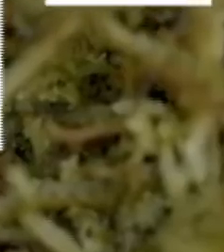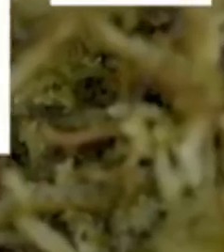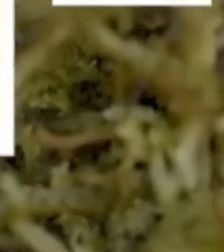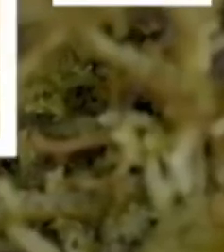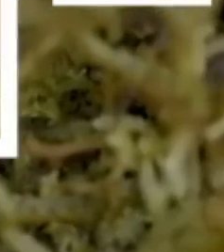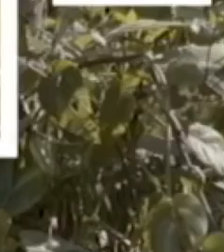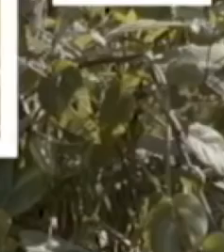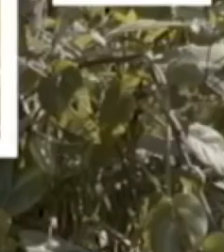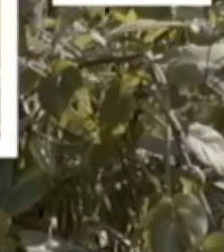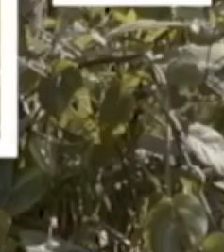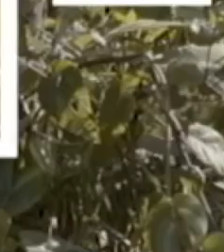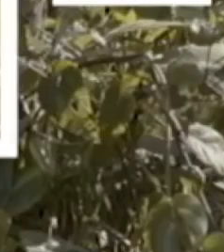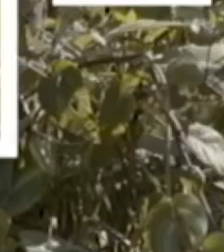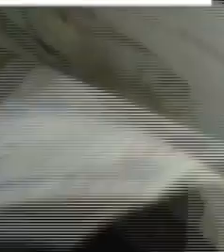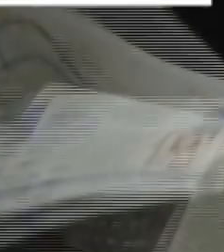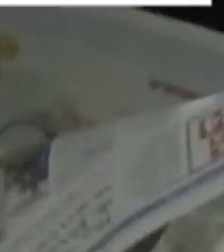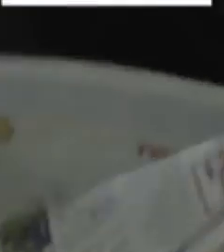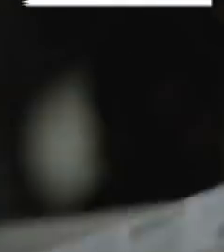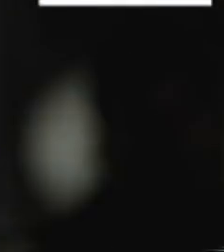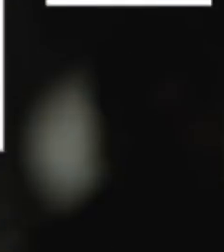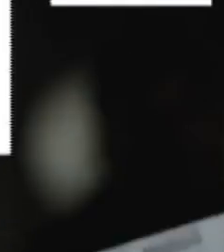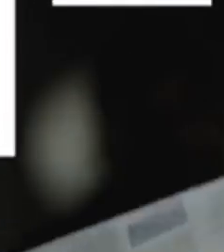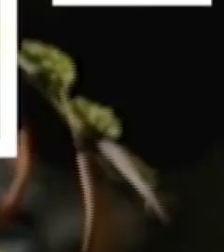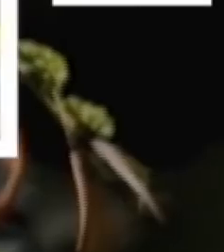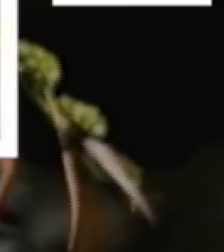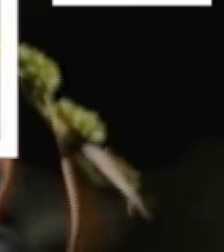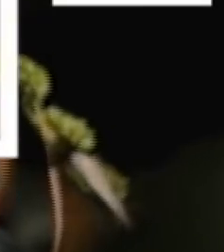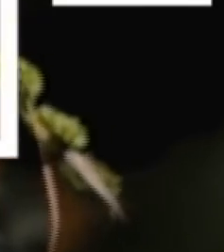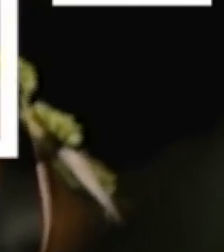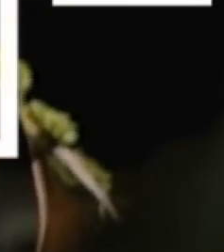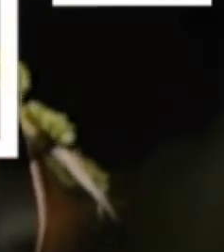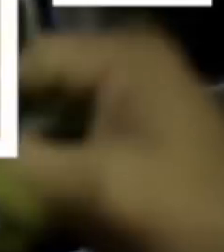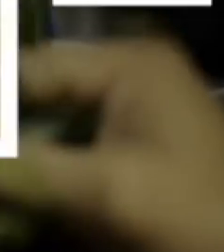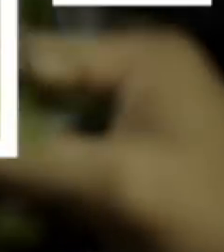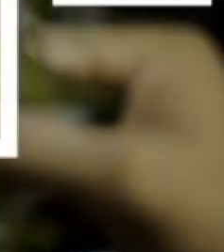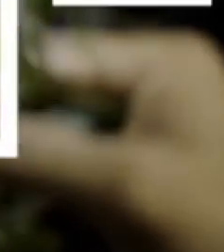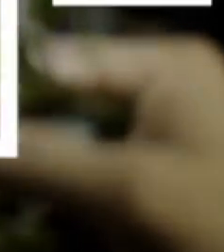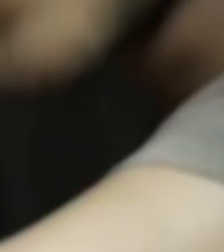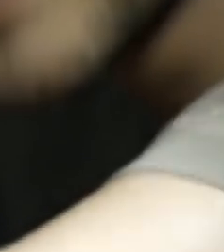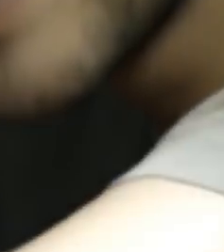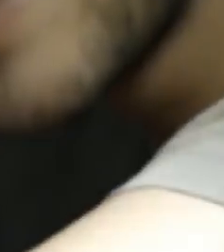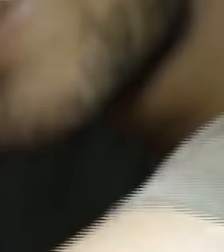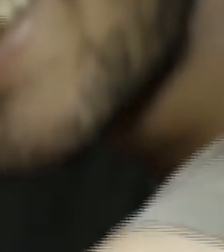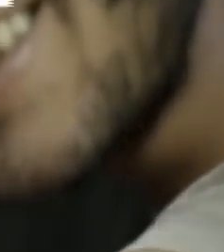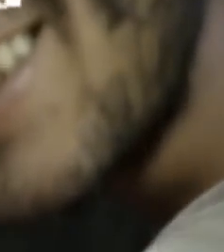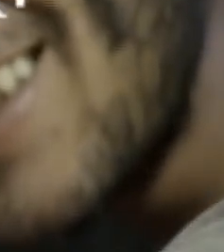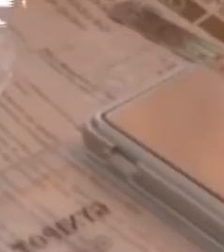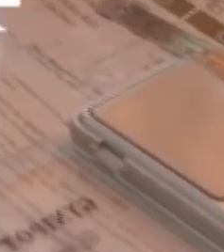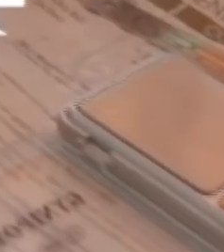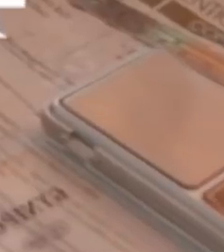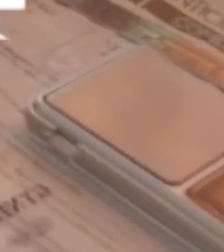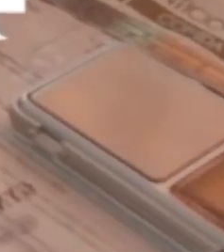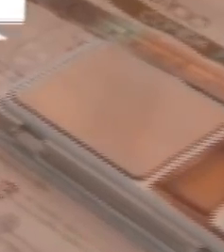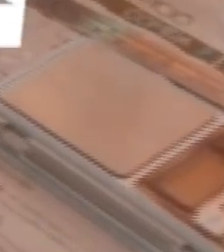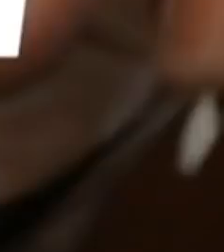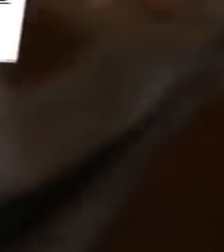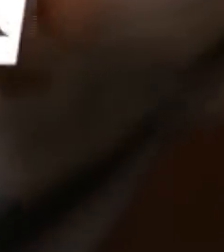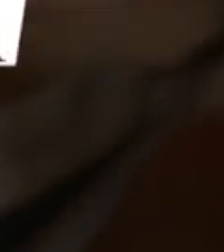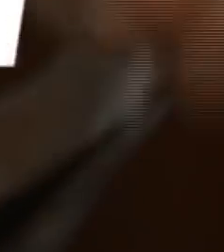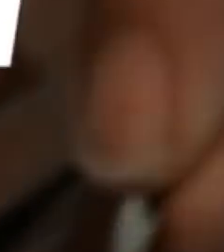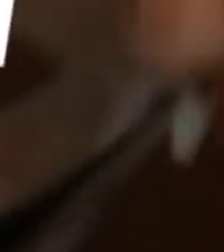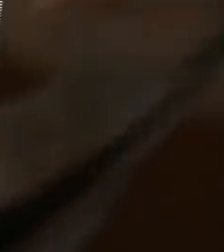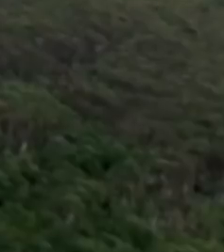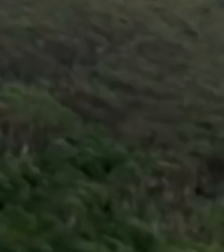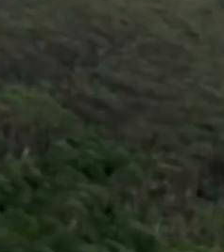Los jueves a las 10 de la noche y el domingo a las 10 de la mañana, conozca las maravillas naturales de Colombia